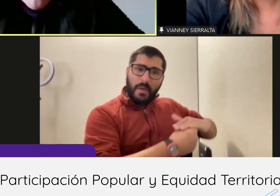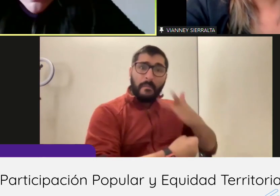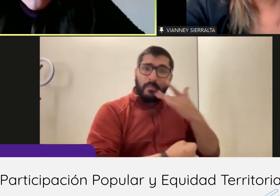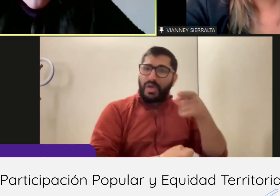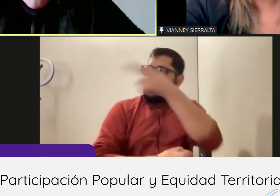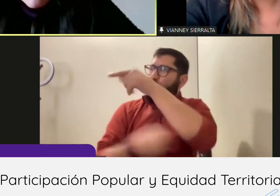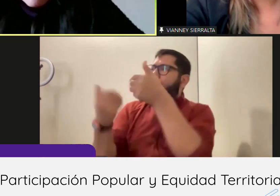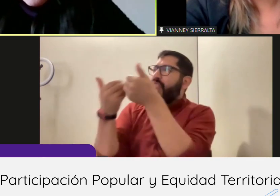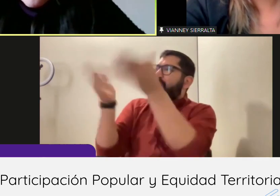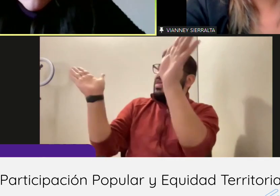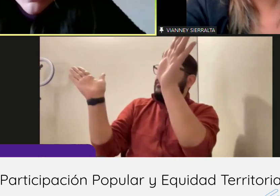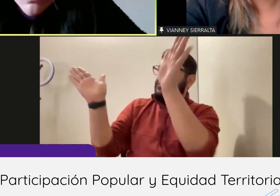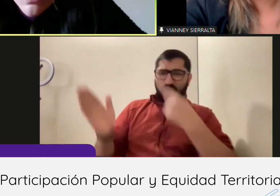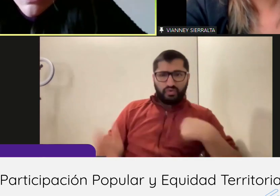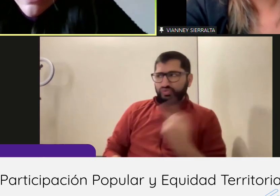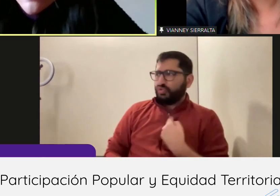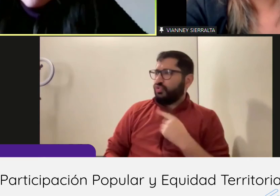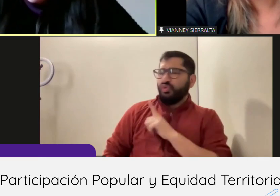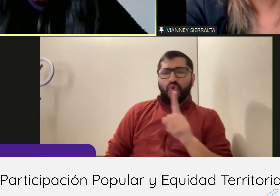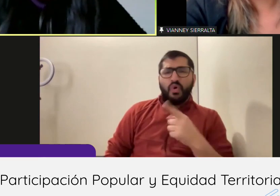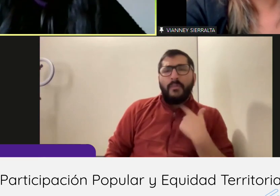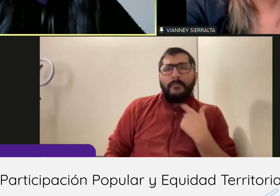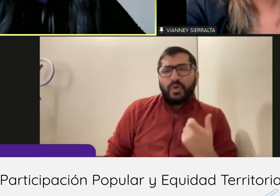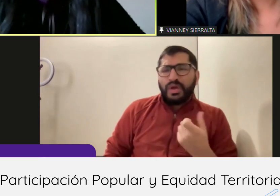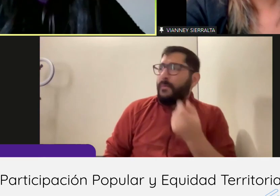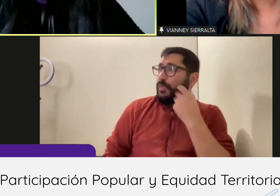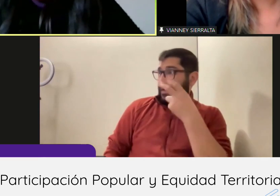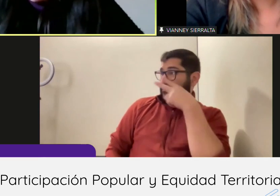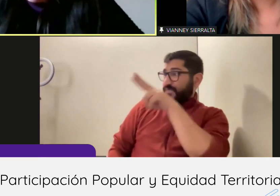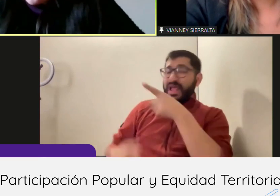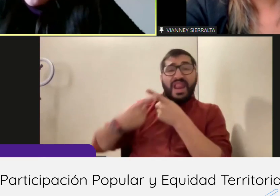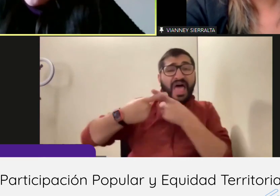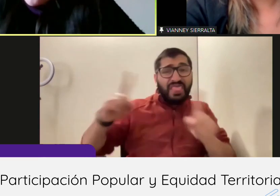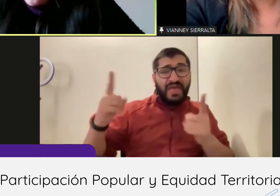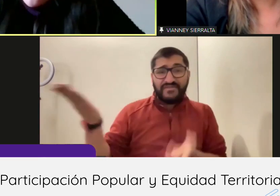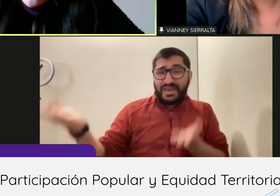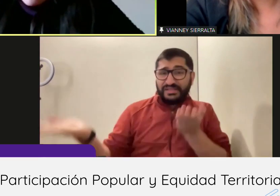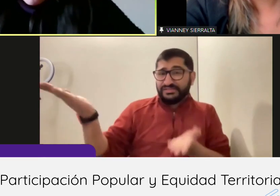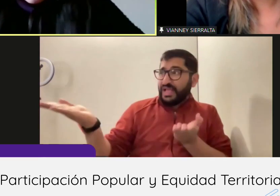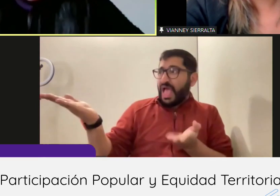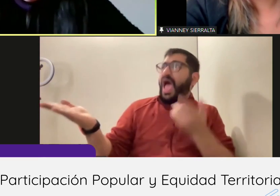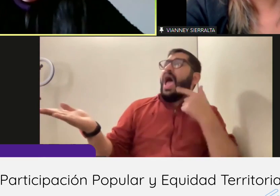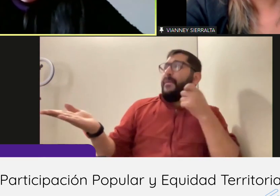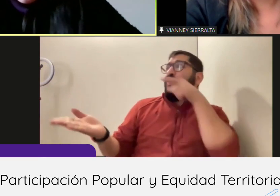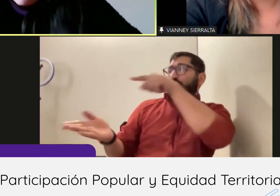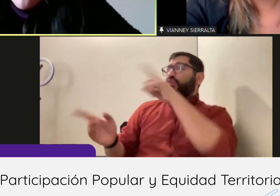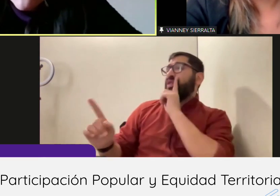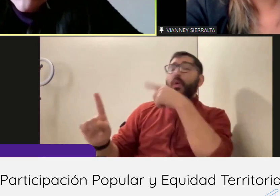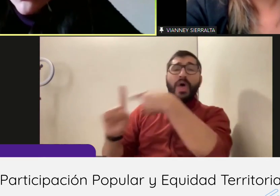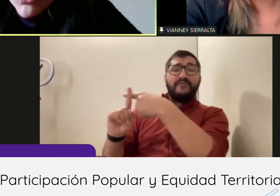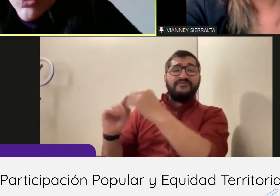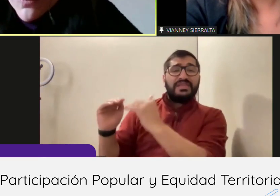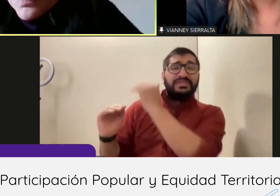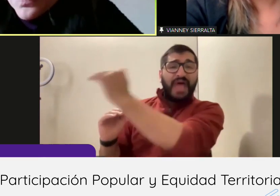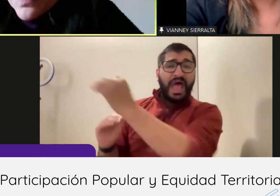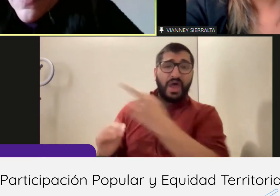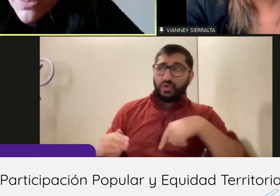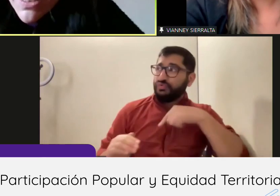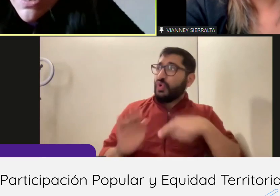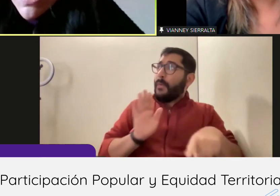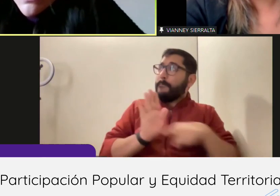con frustración al ver que no cualquier espacio está libre o accesible para